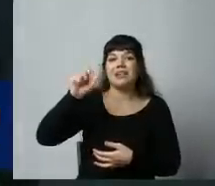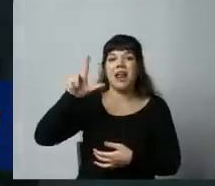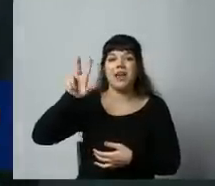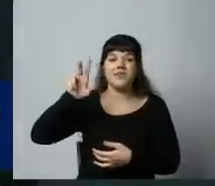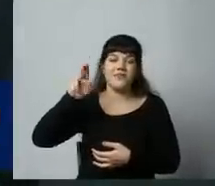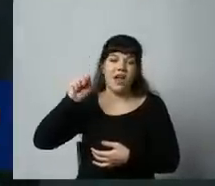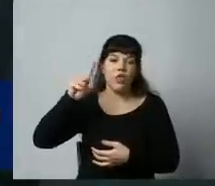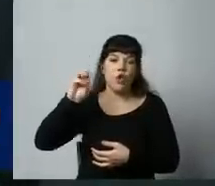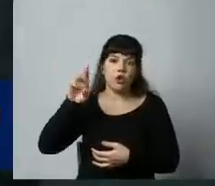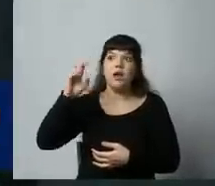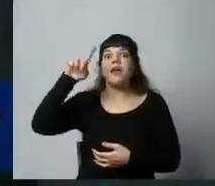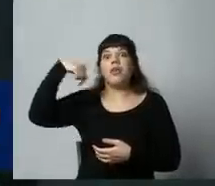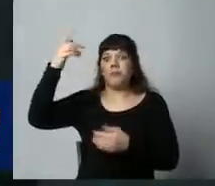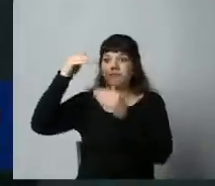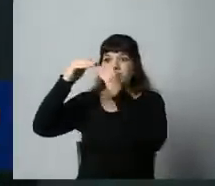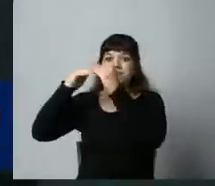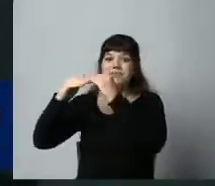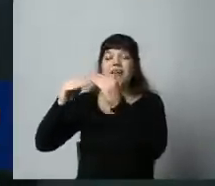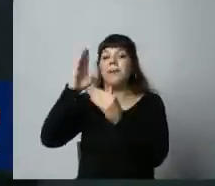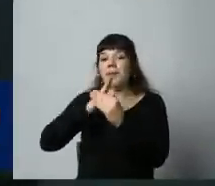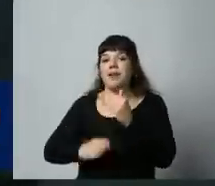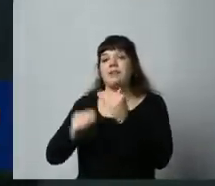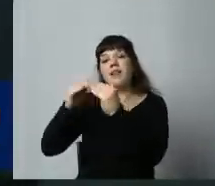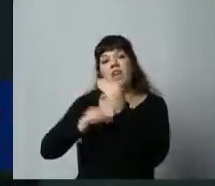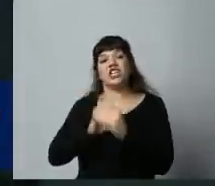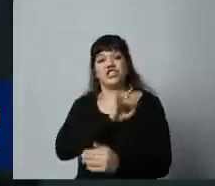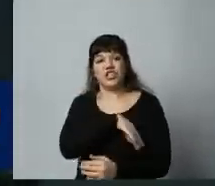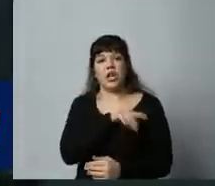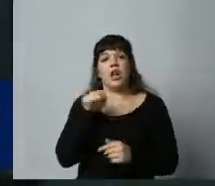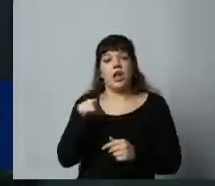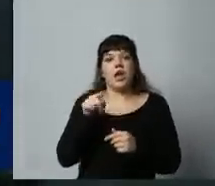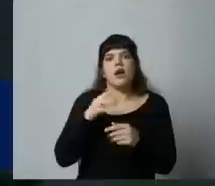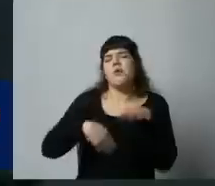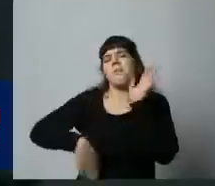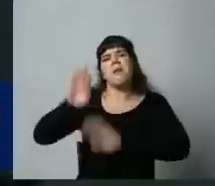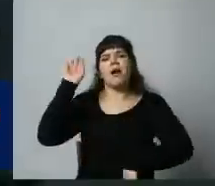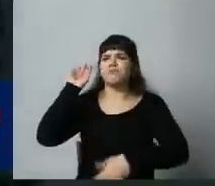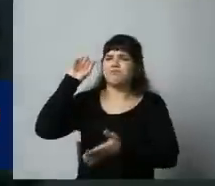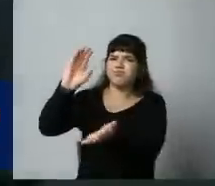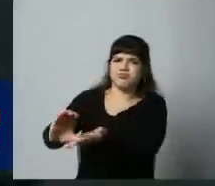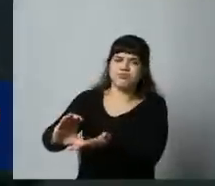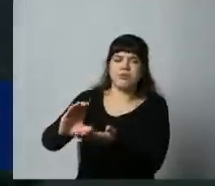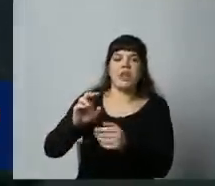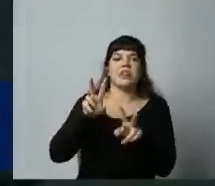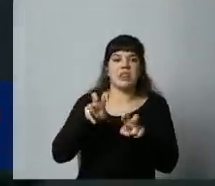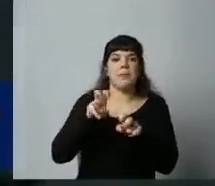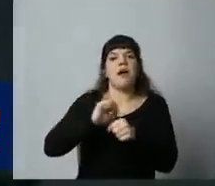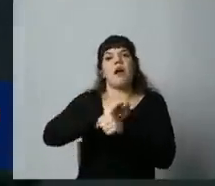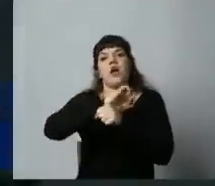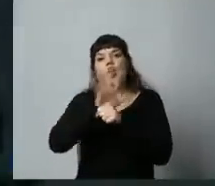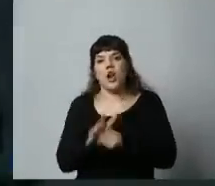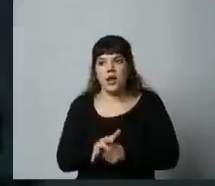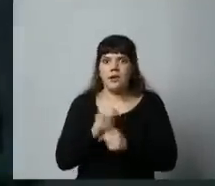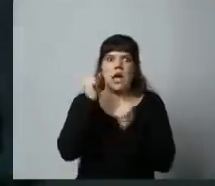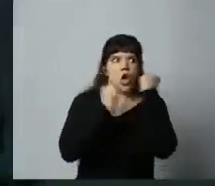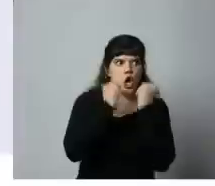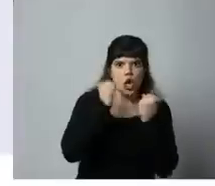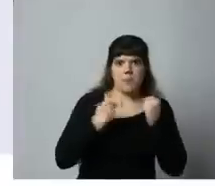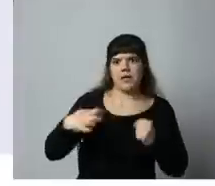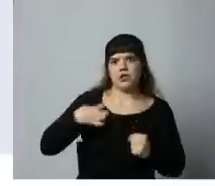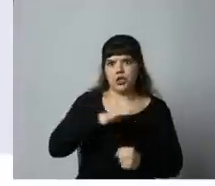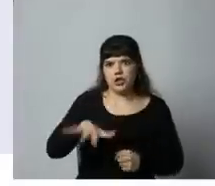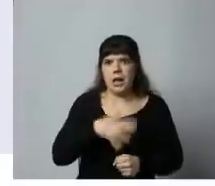por Brasil y chile que más invirtió para hacerle frente a las consecuencias económicas y sociales de